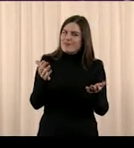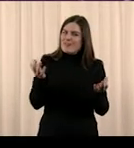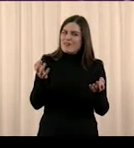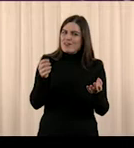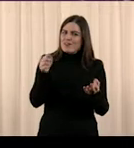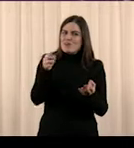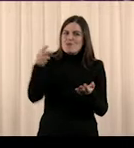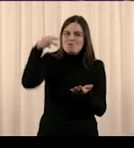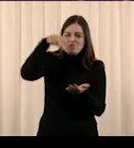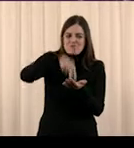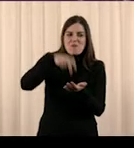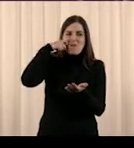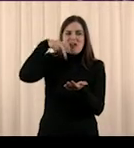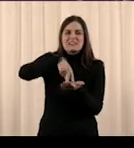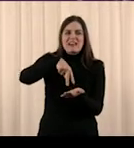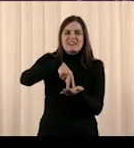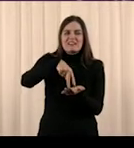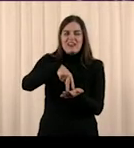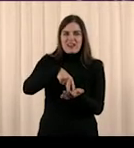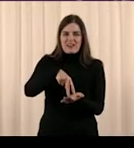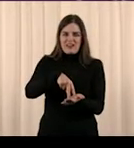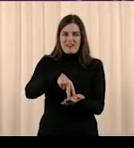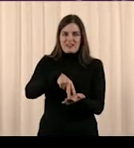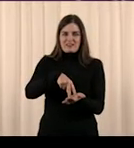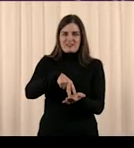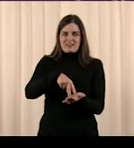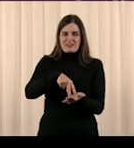presente. Que todo lo demás,